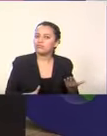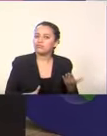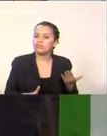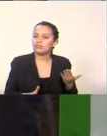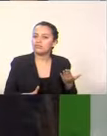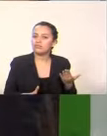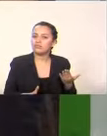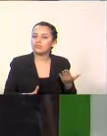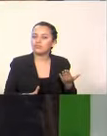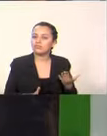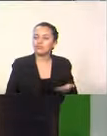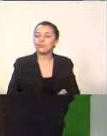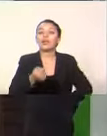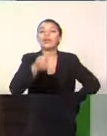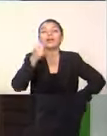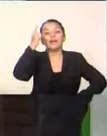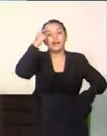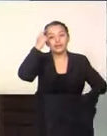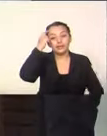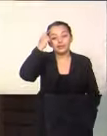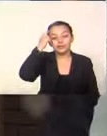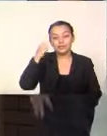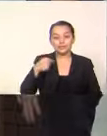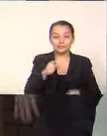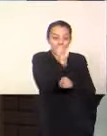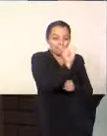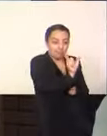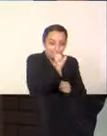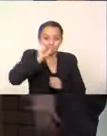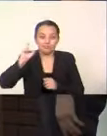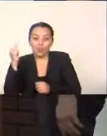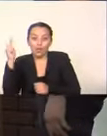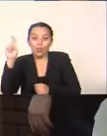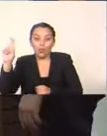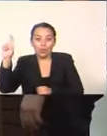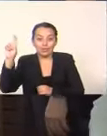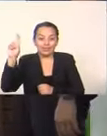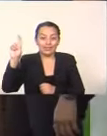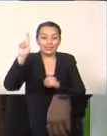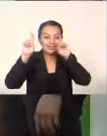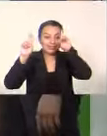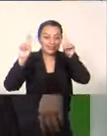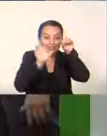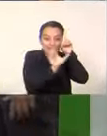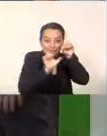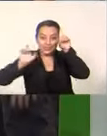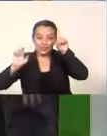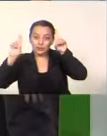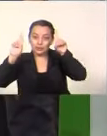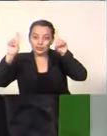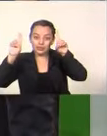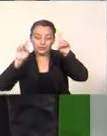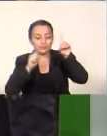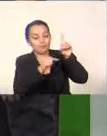las unidades. Hemos prestado, pero olvidamos en este caso tachar y colocar cuántas unidades nos quedaban. Es cierto, tachas